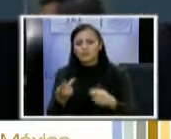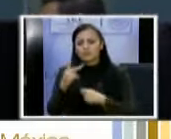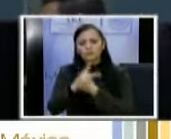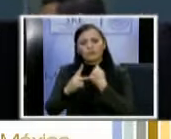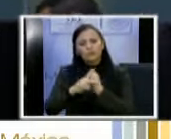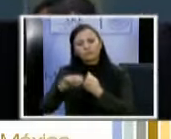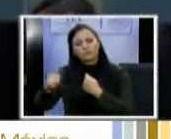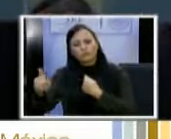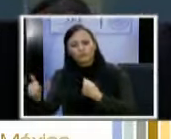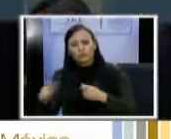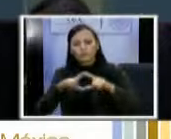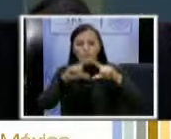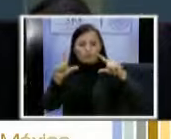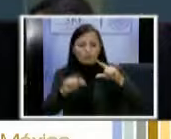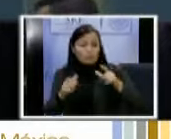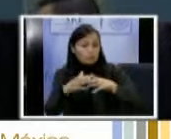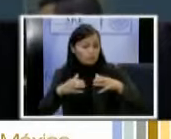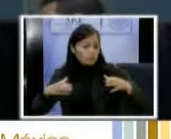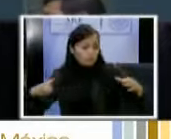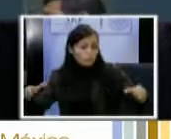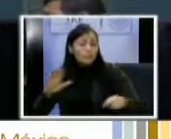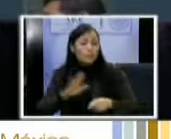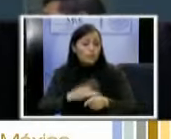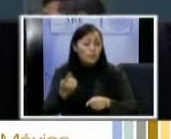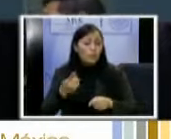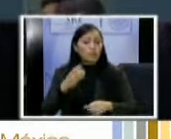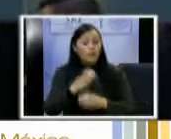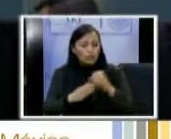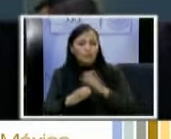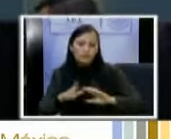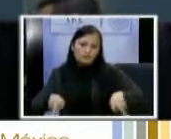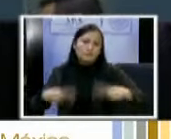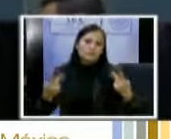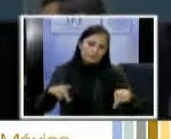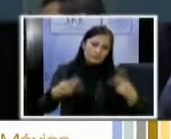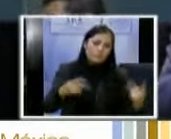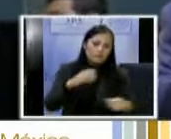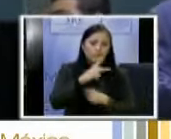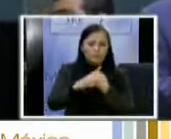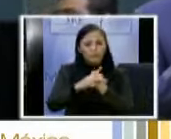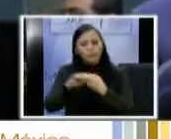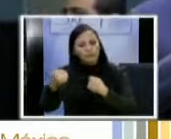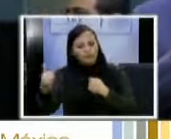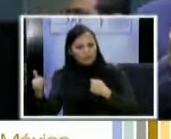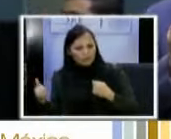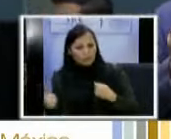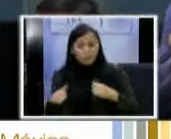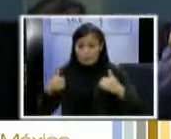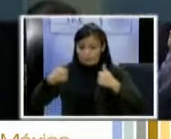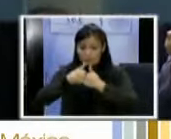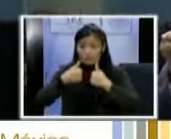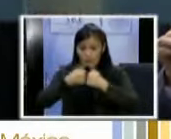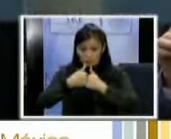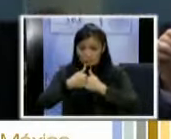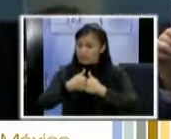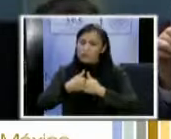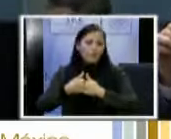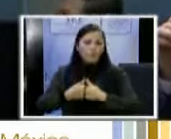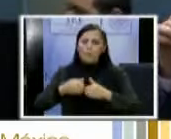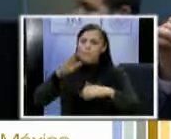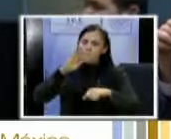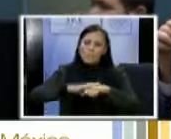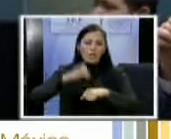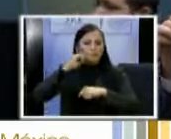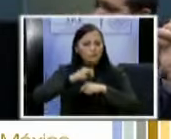es precisamente porque la economía de la exportación está muy fuerte, y ya no nada más es en la frontera, sino ya está en el interior,